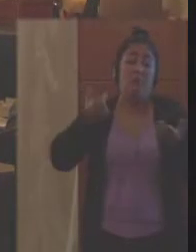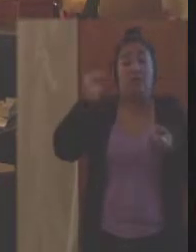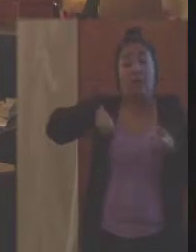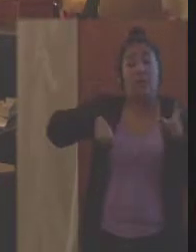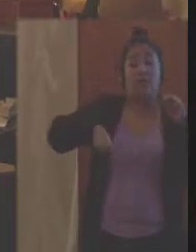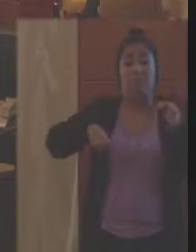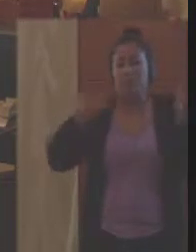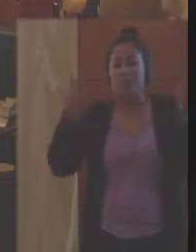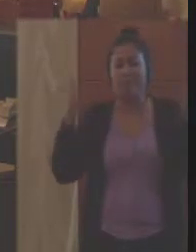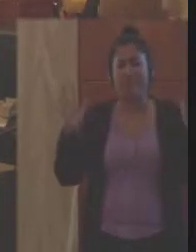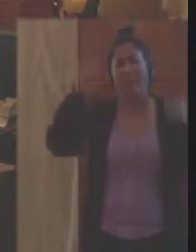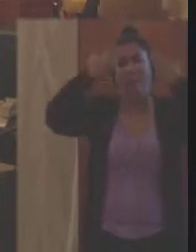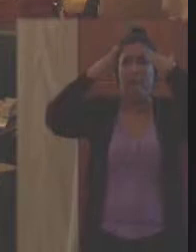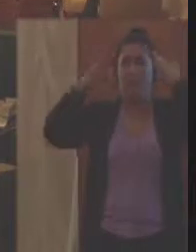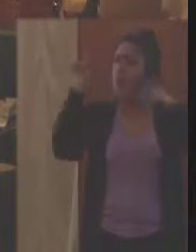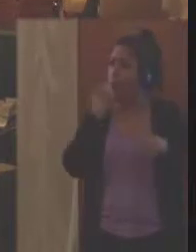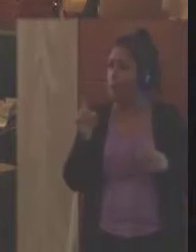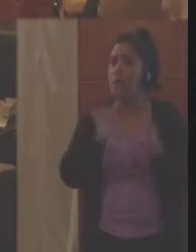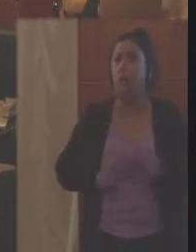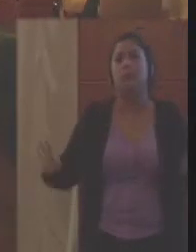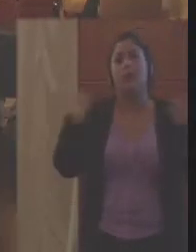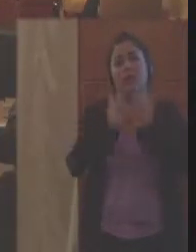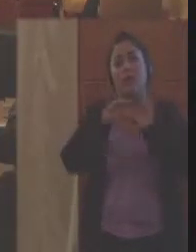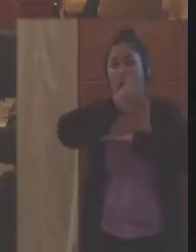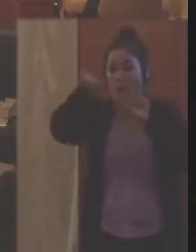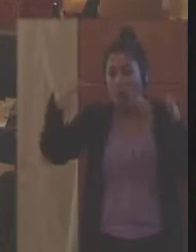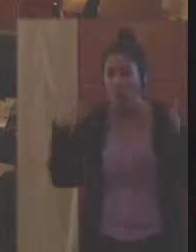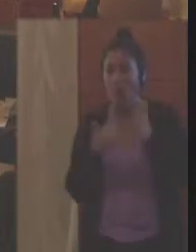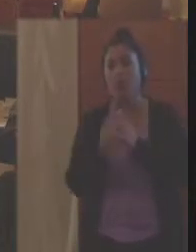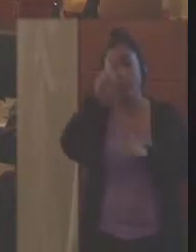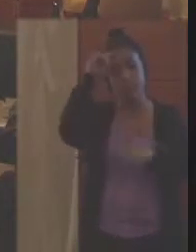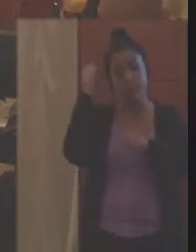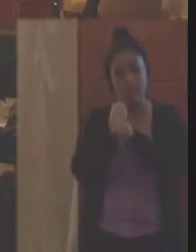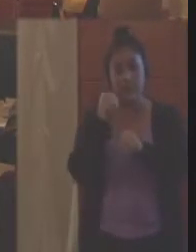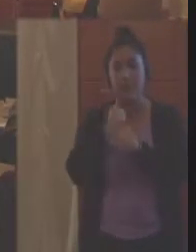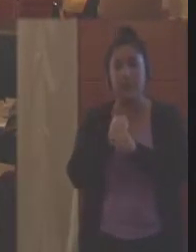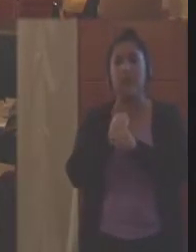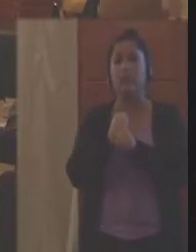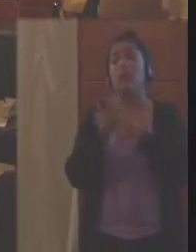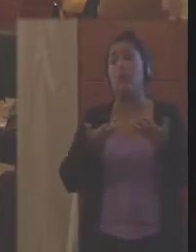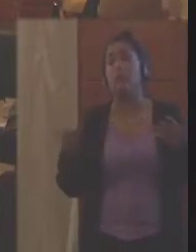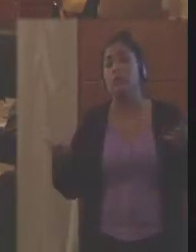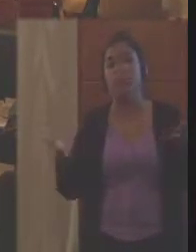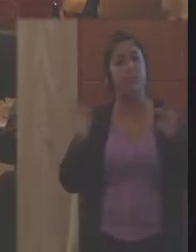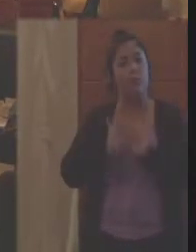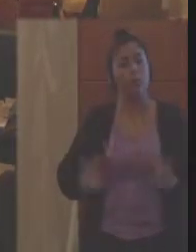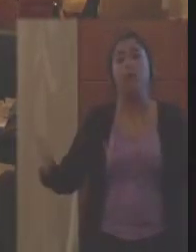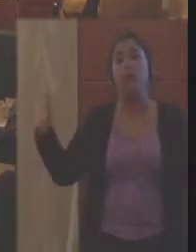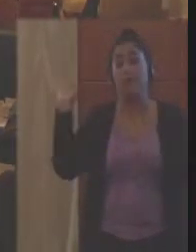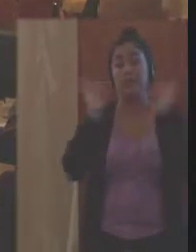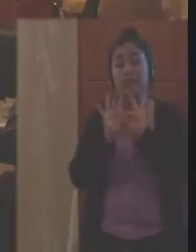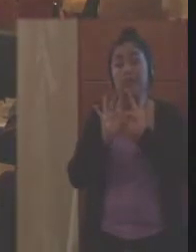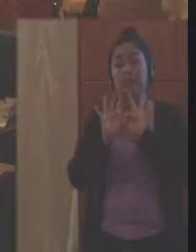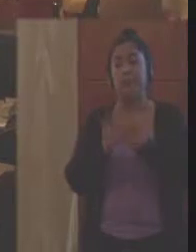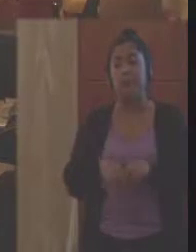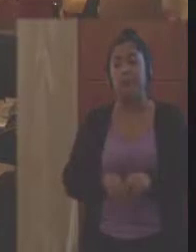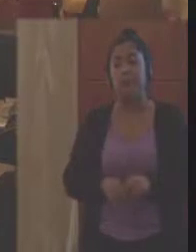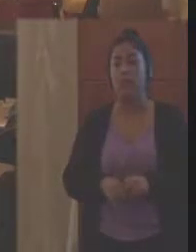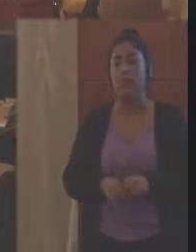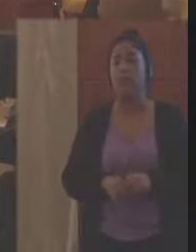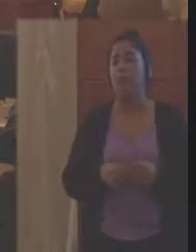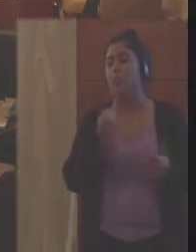acercamos. Hay que trabajarlo. Y eso tiene que estar conectado a elementos fundamentales de lo que tiene que ver con el tema de la gestión de riesgo y la